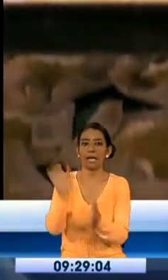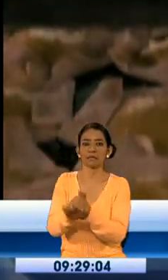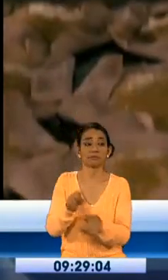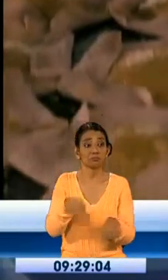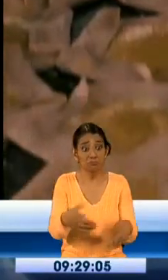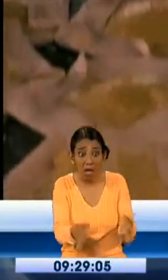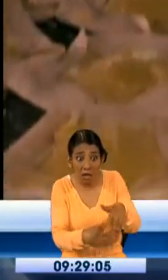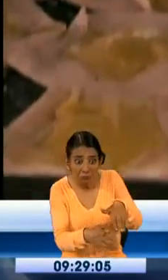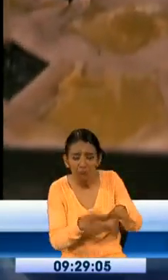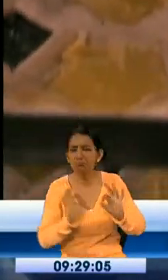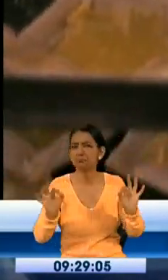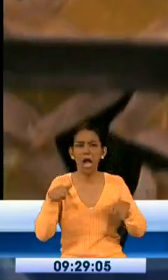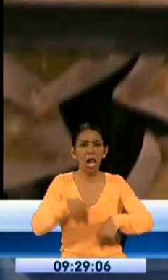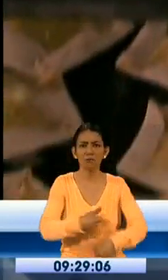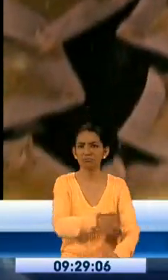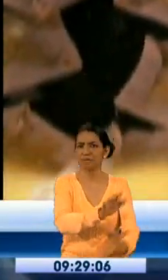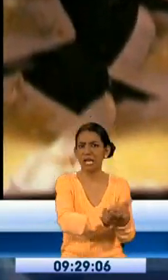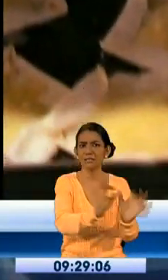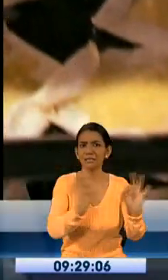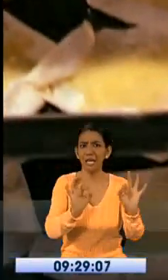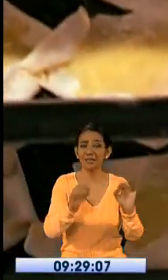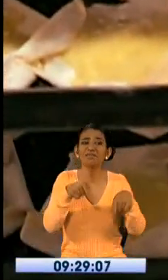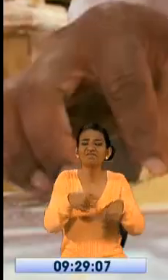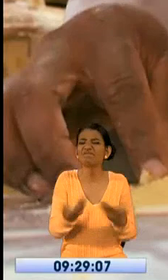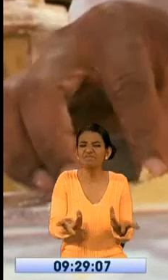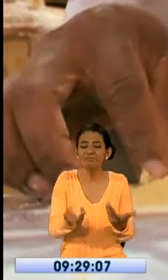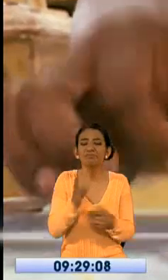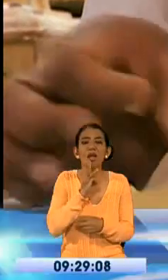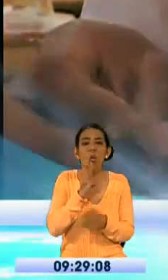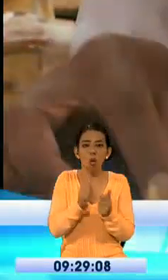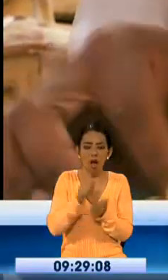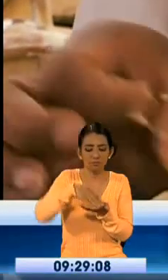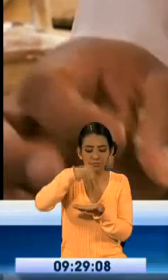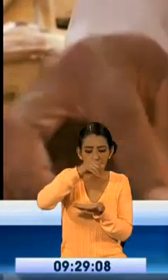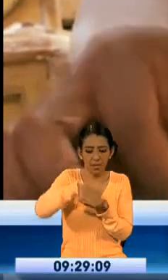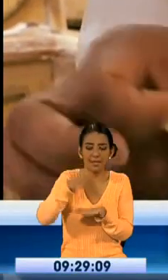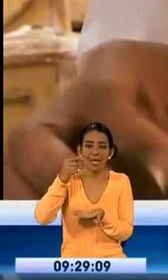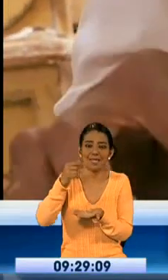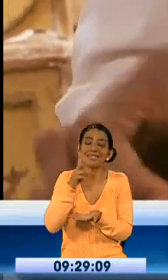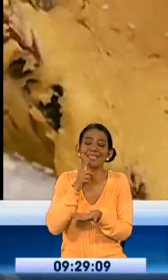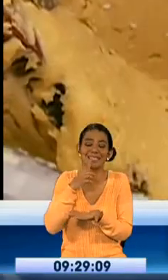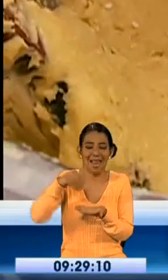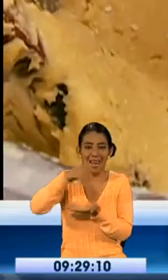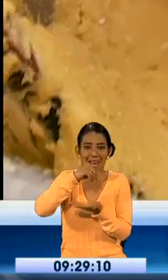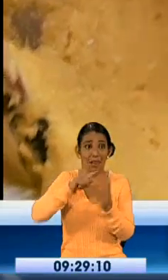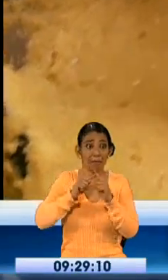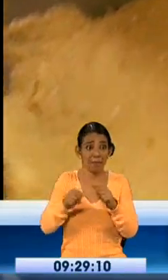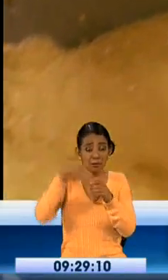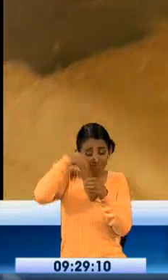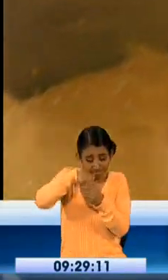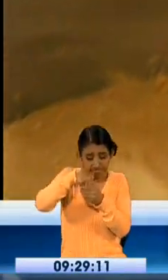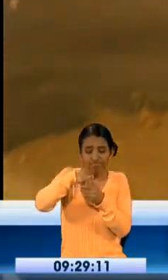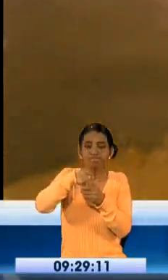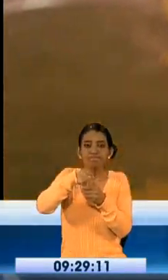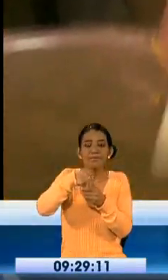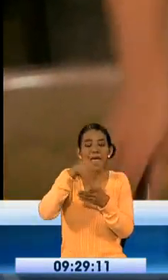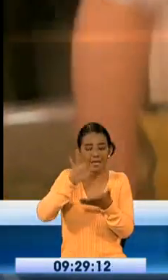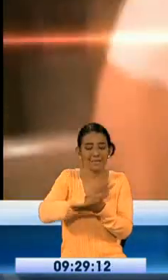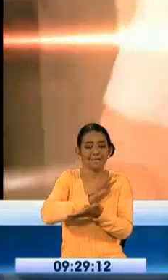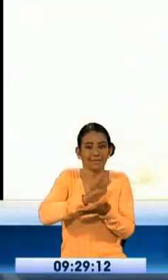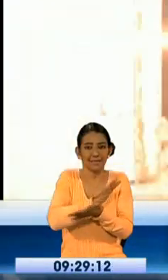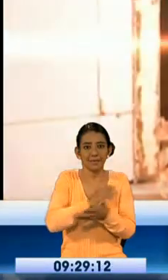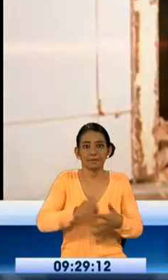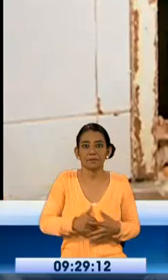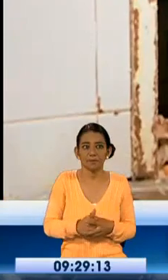preparación requiere algunas horas. La base del pastelillo contiene agua, harina y sal, mientras del condumio tiene como ingrediente principal el queso. En